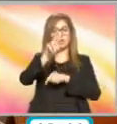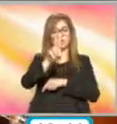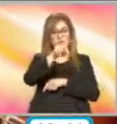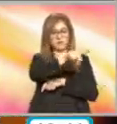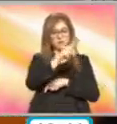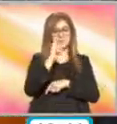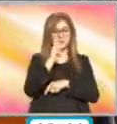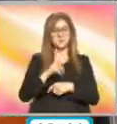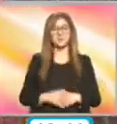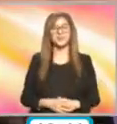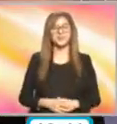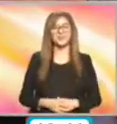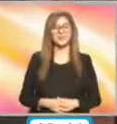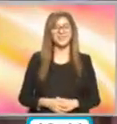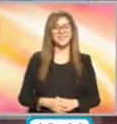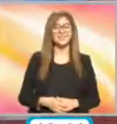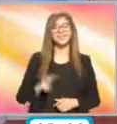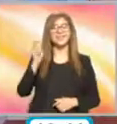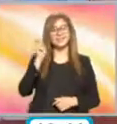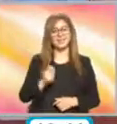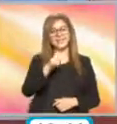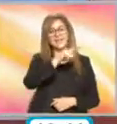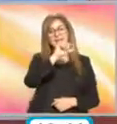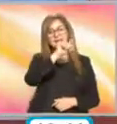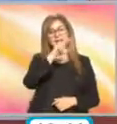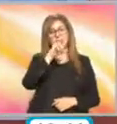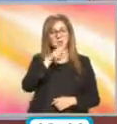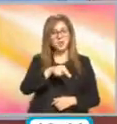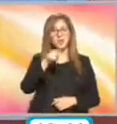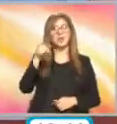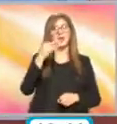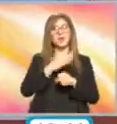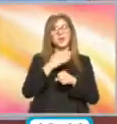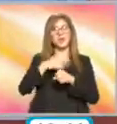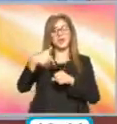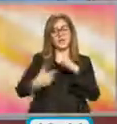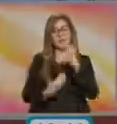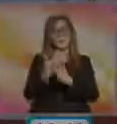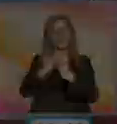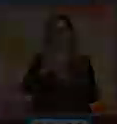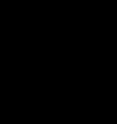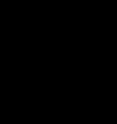Muy bien, el aplauso para Aaron Quinto, que estuvo Gracias. con nosotros esta mañana en Tu Ciudad